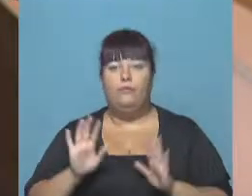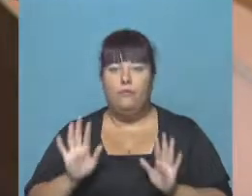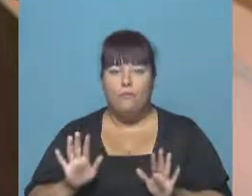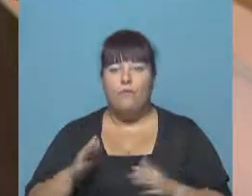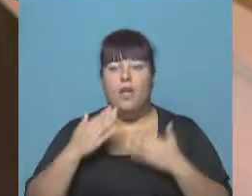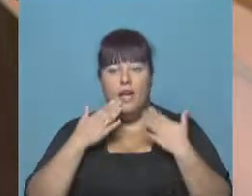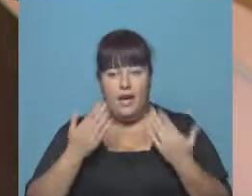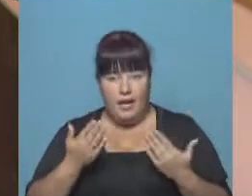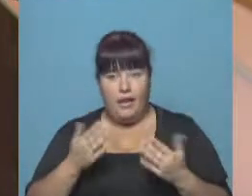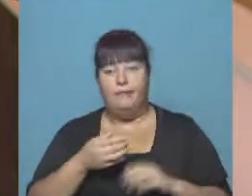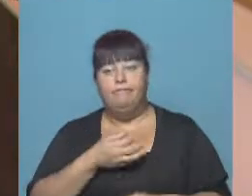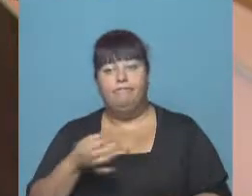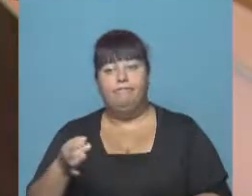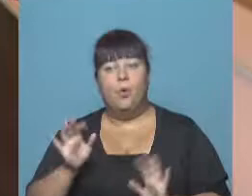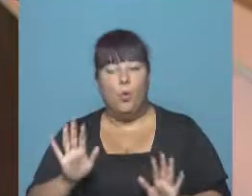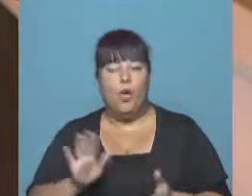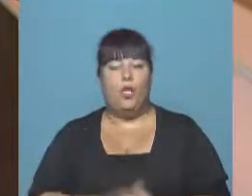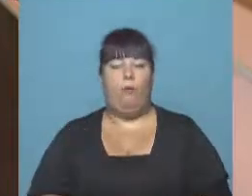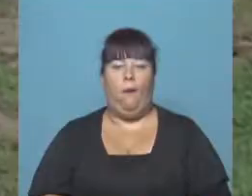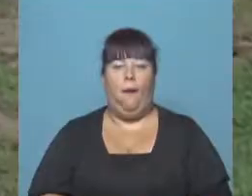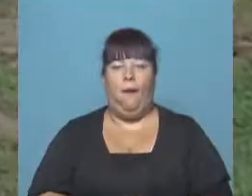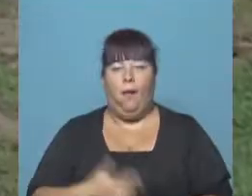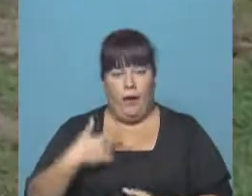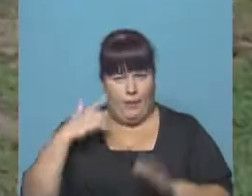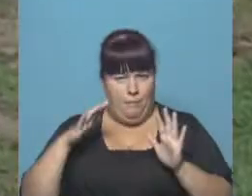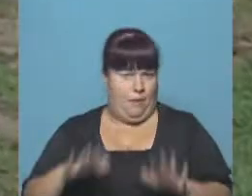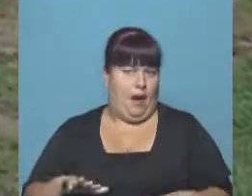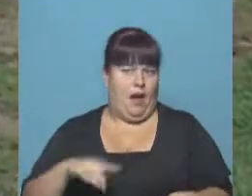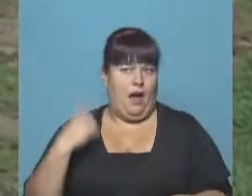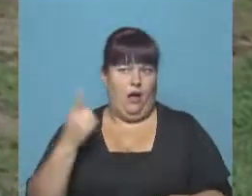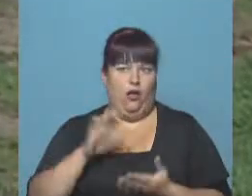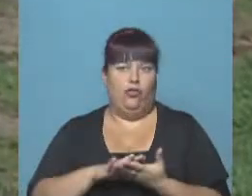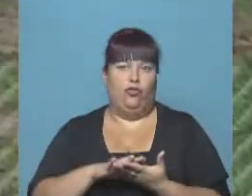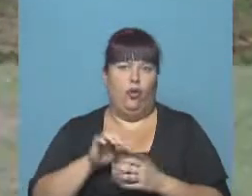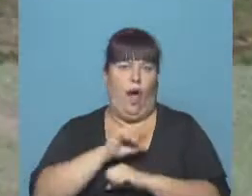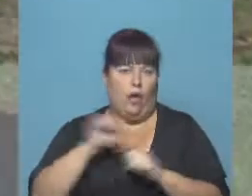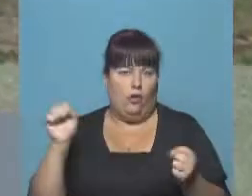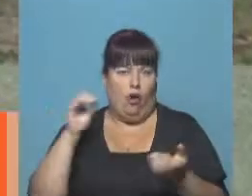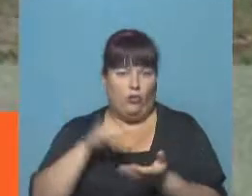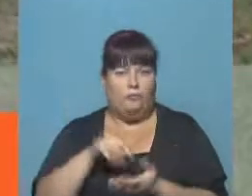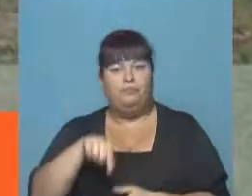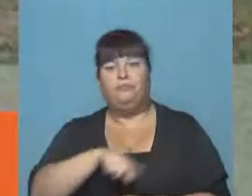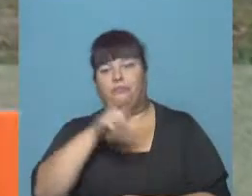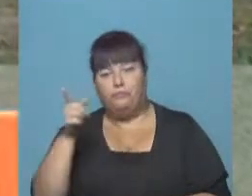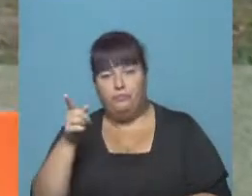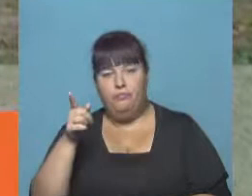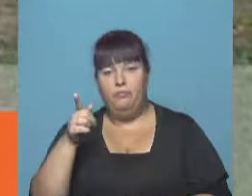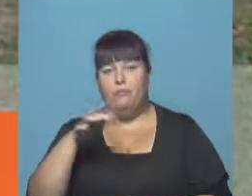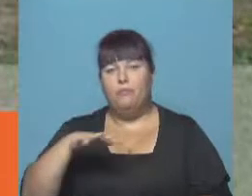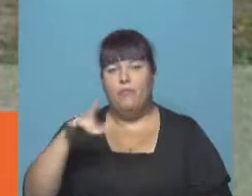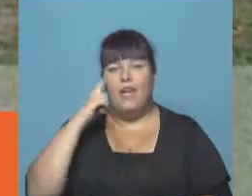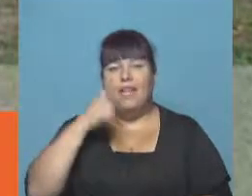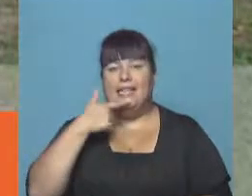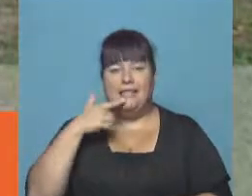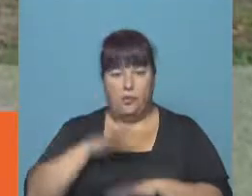Bueno, gracias Pablo, así es. Bueno, profunda consternación causó este nuevo atentado, en este caso adjudicado al